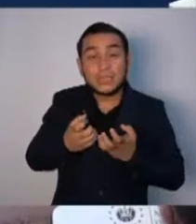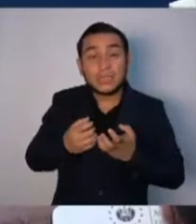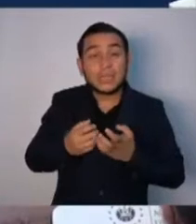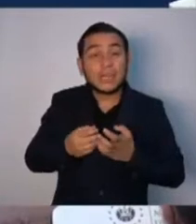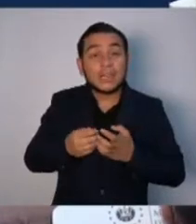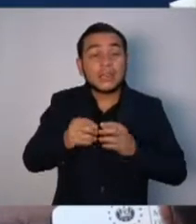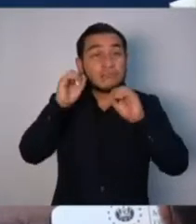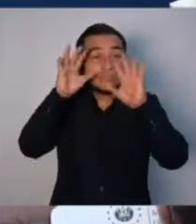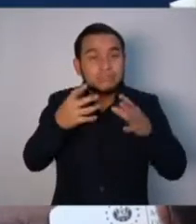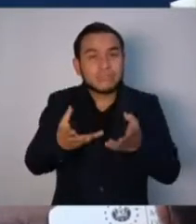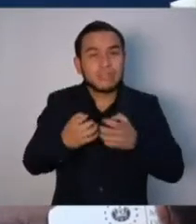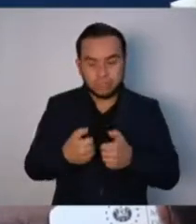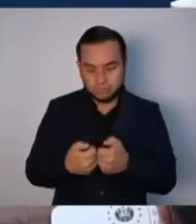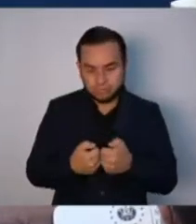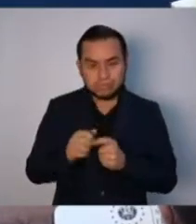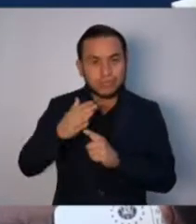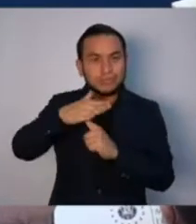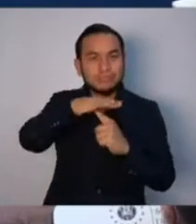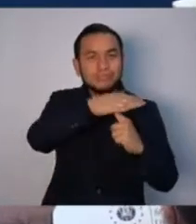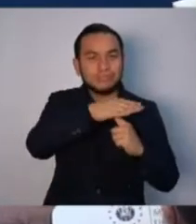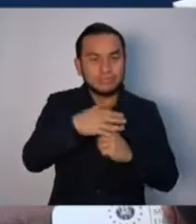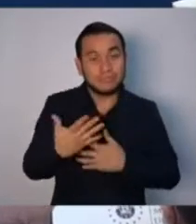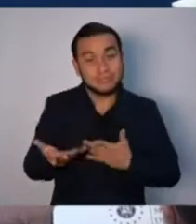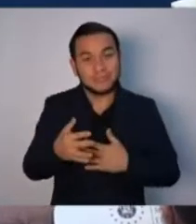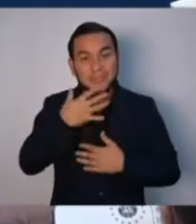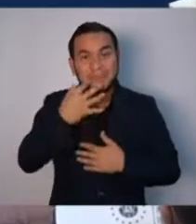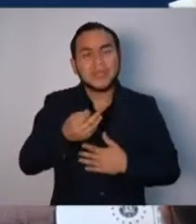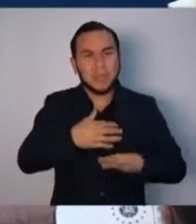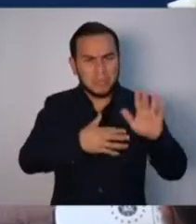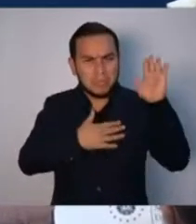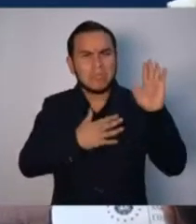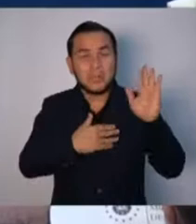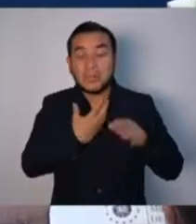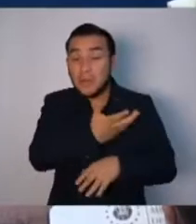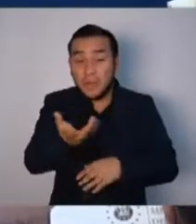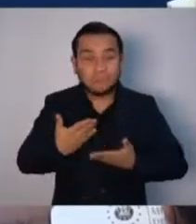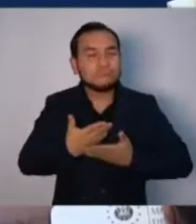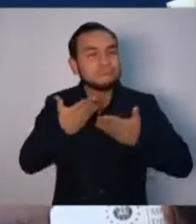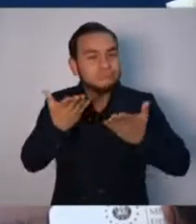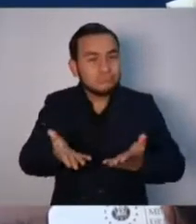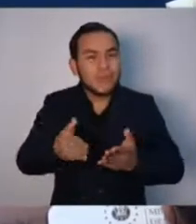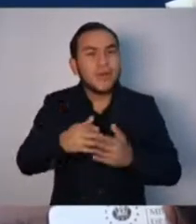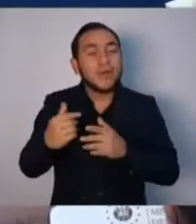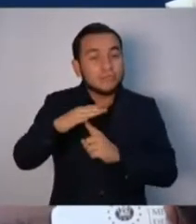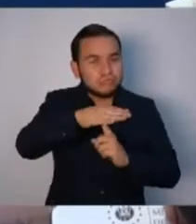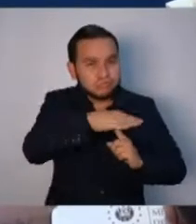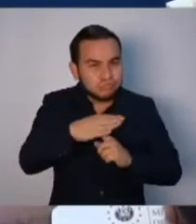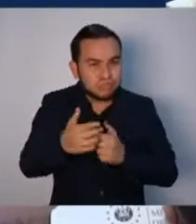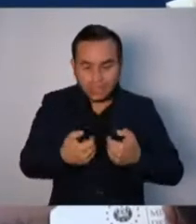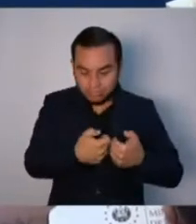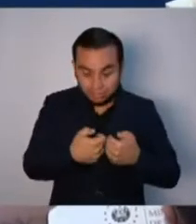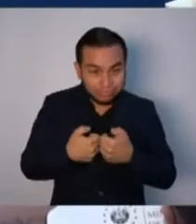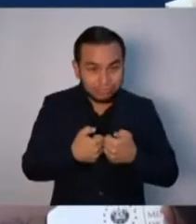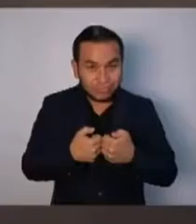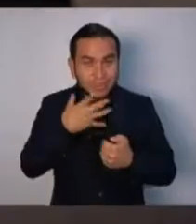queremos helicóptero control remoto así que les prometí que a todos les vamos a mandar el helicóptero a control remoto uno de